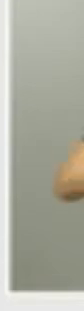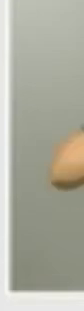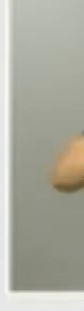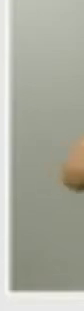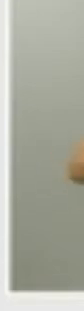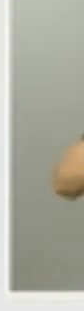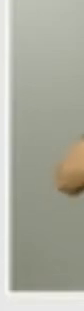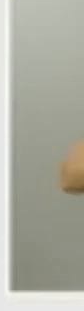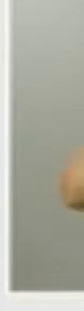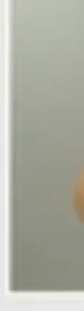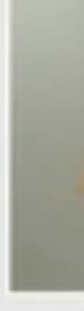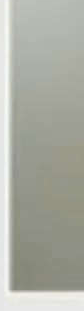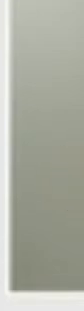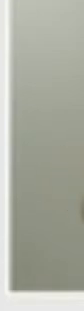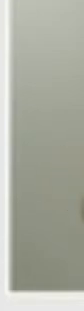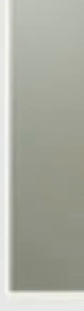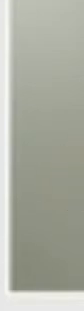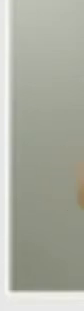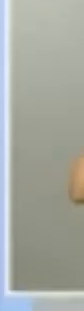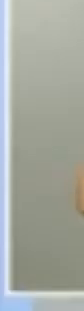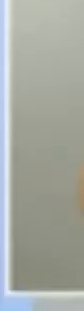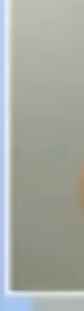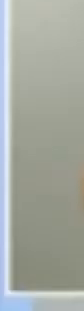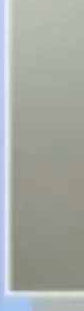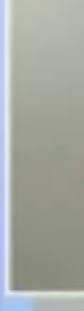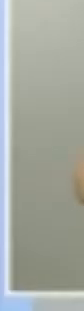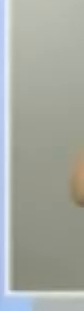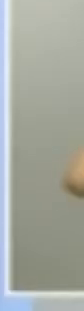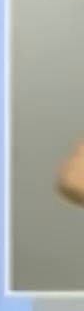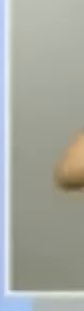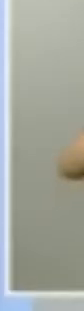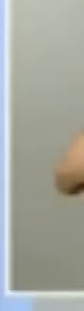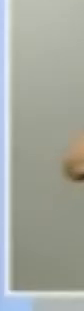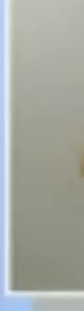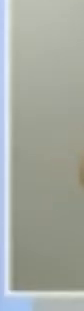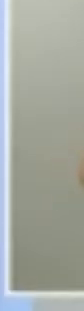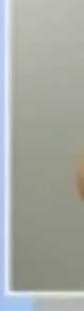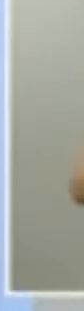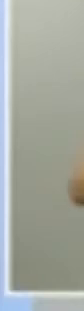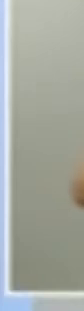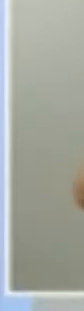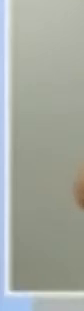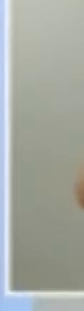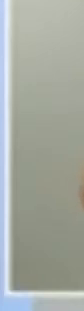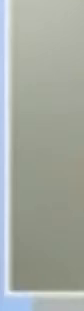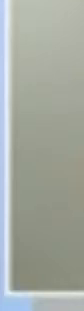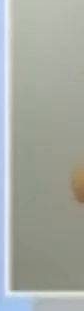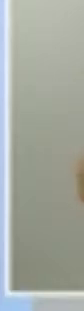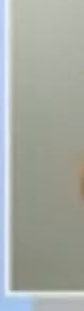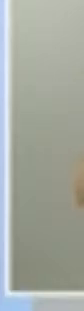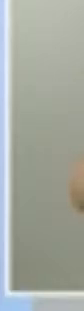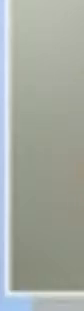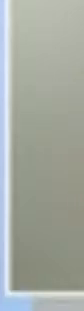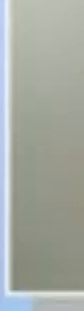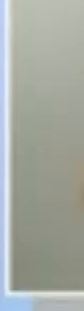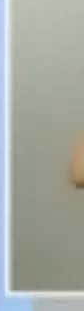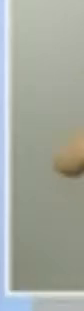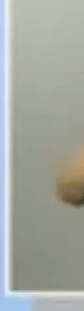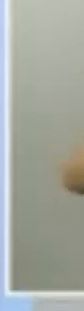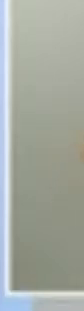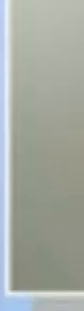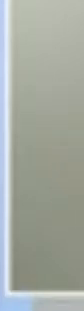en todo lo que son esos itinerarios de inclusión y de integración laboral, los competentes son otras administraciones públicas, otros en parte, pero en gran